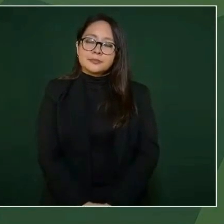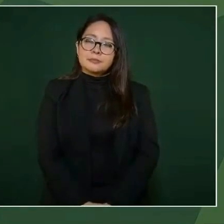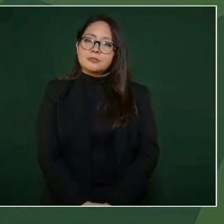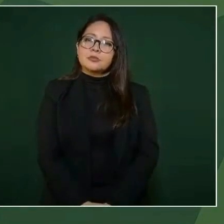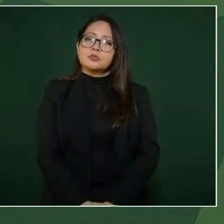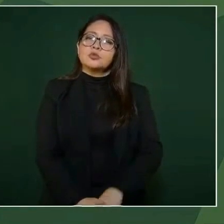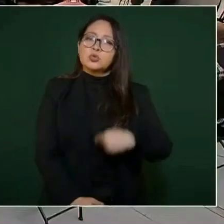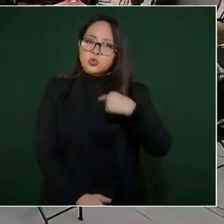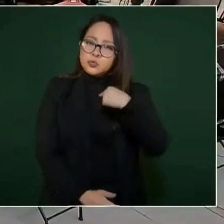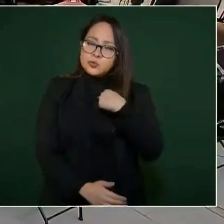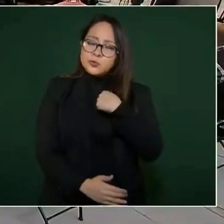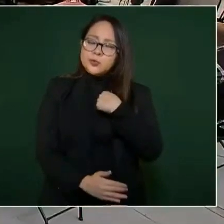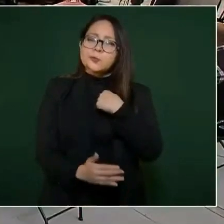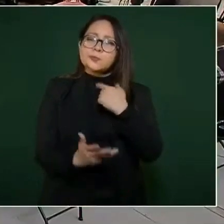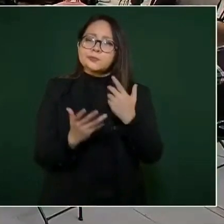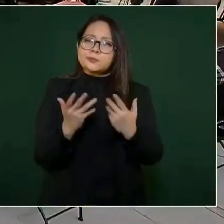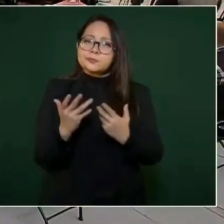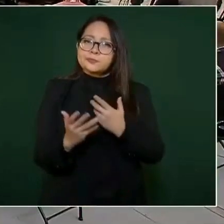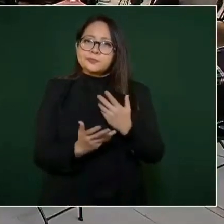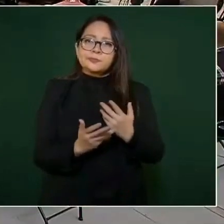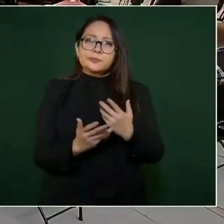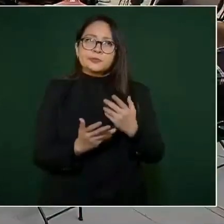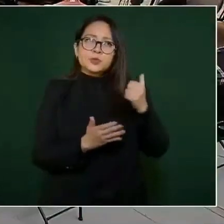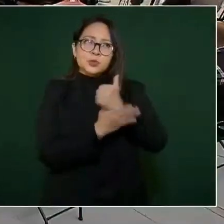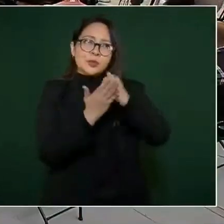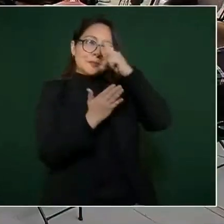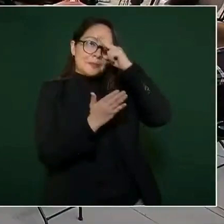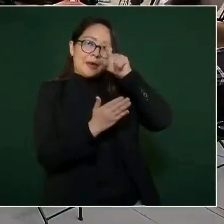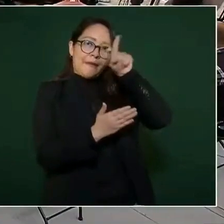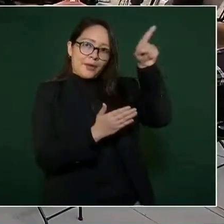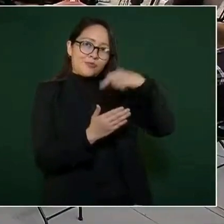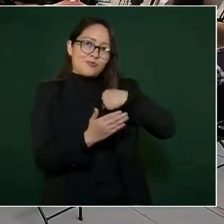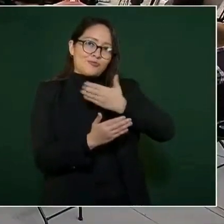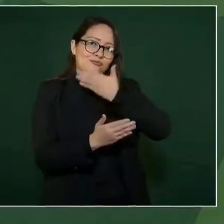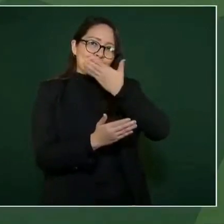estoy votando en la Ciudad de México.